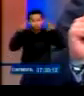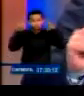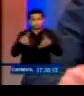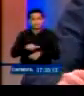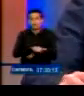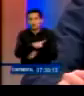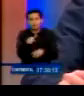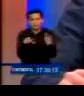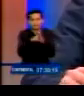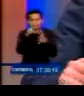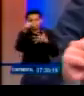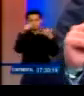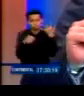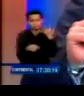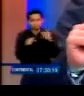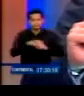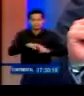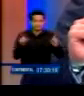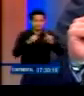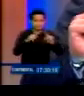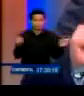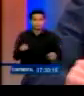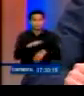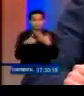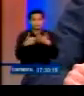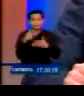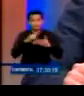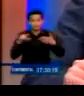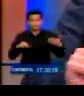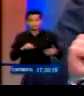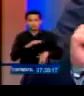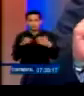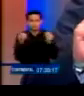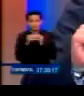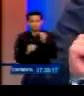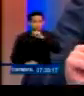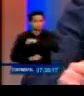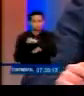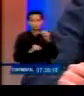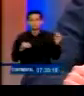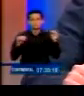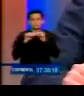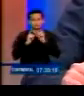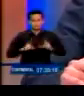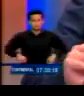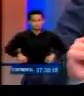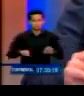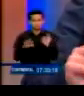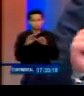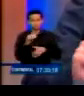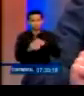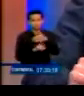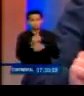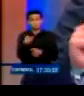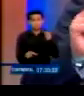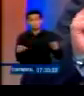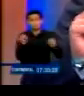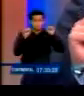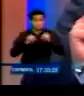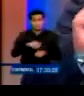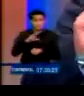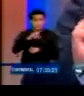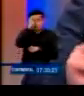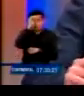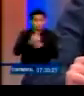los marcos legales son completamente distintos. El sistema financiero es un sistema fortalecido, es un sistema sano en sus activos. La ciudadanía puede saber